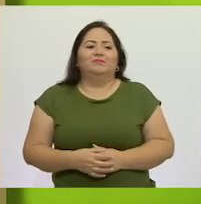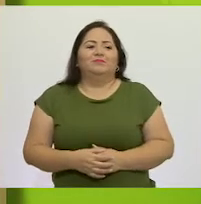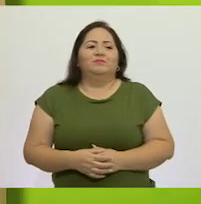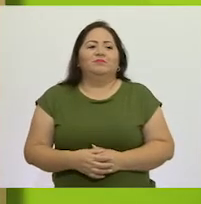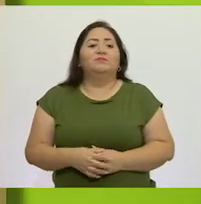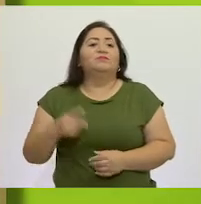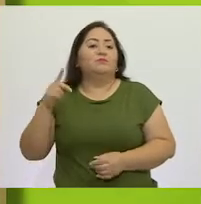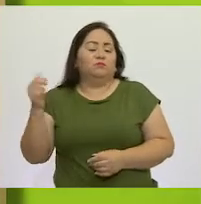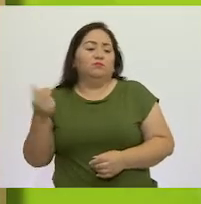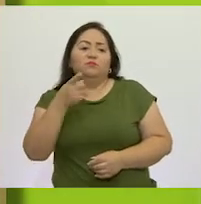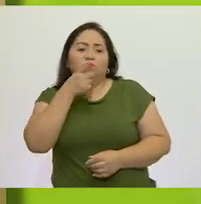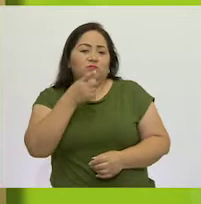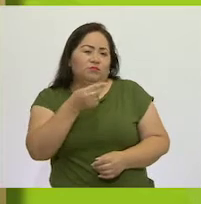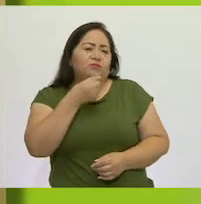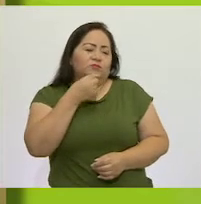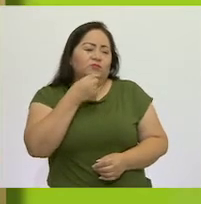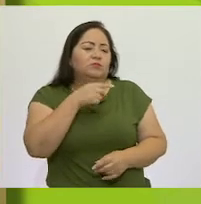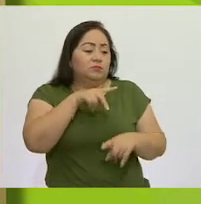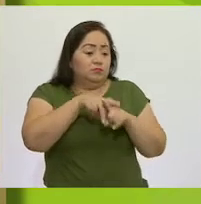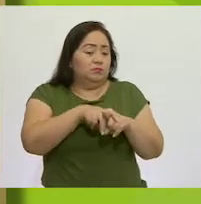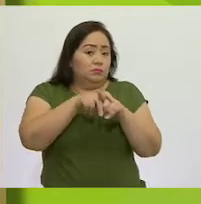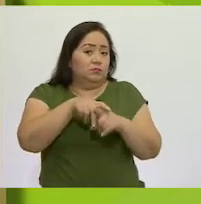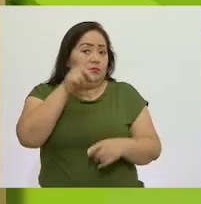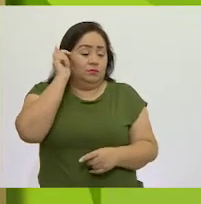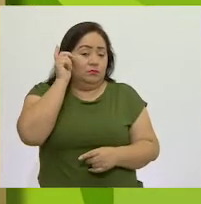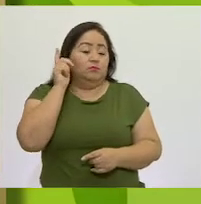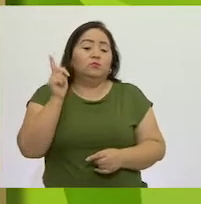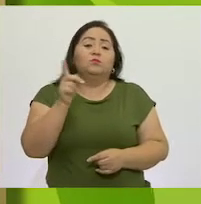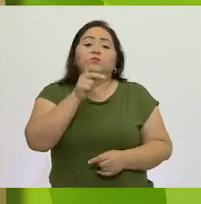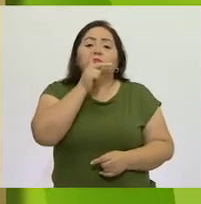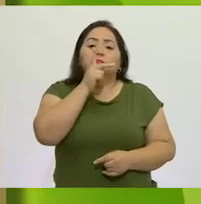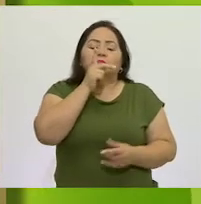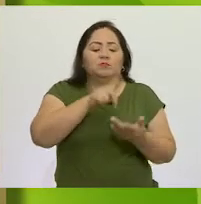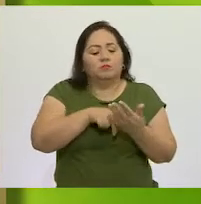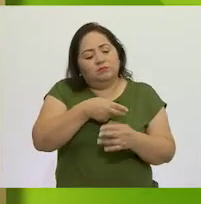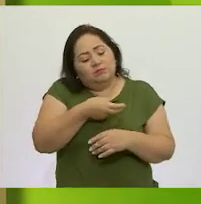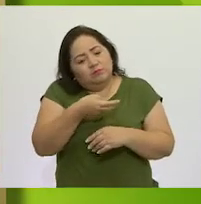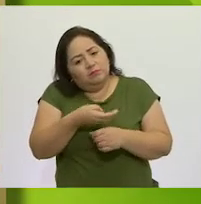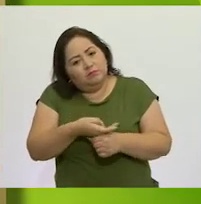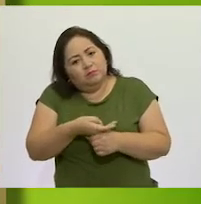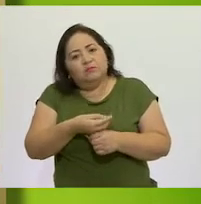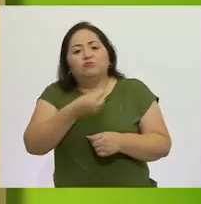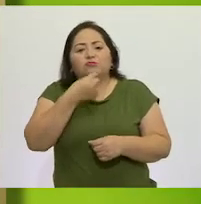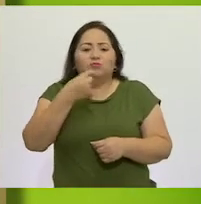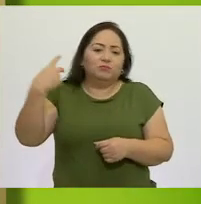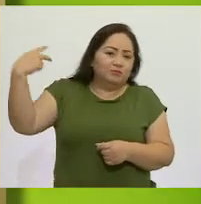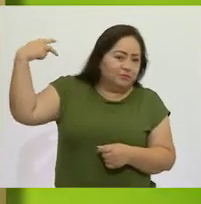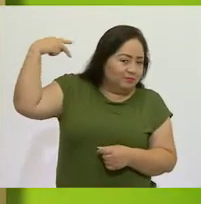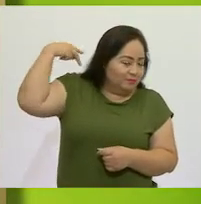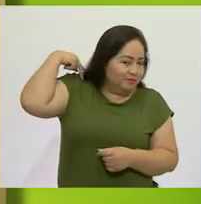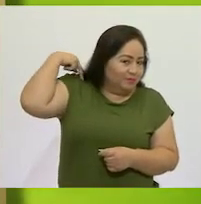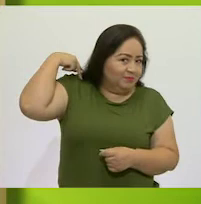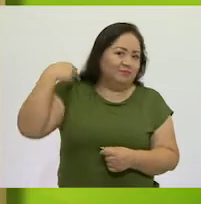Al caballito, su papá está acostado y la niña